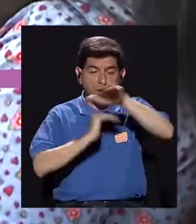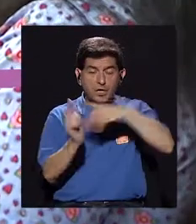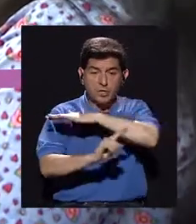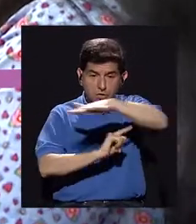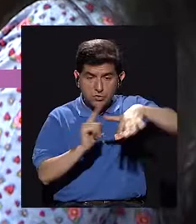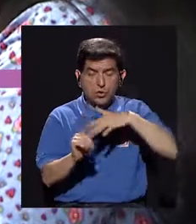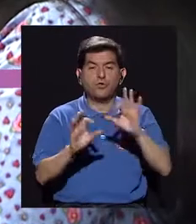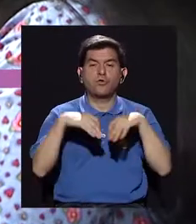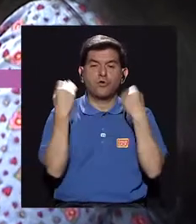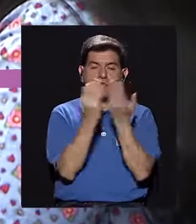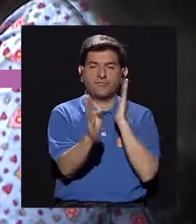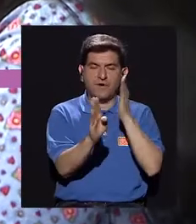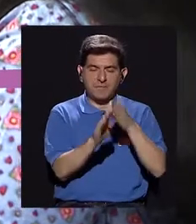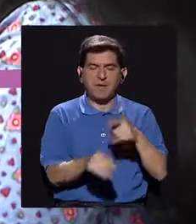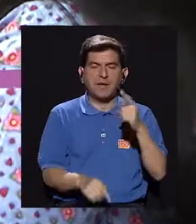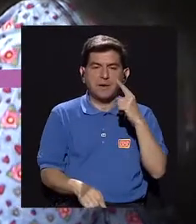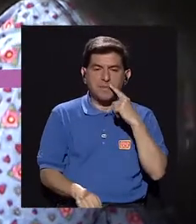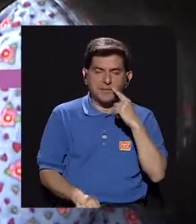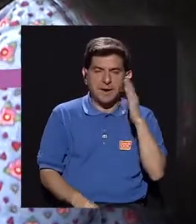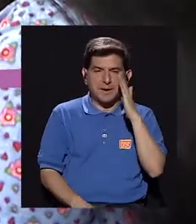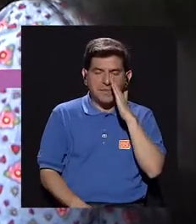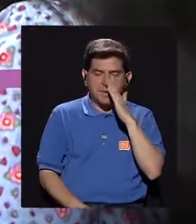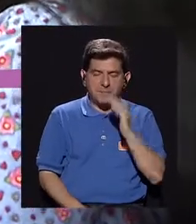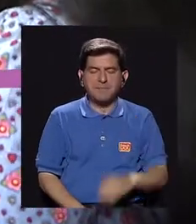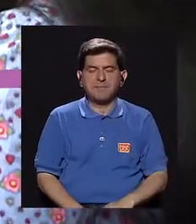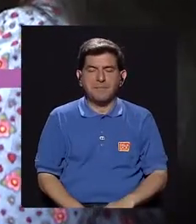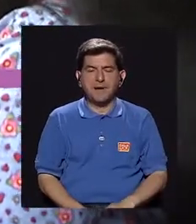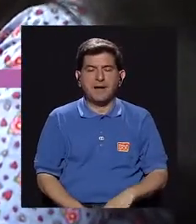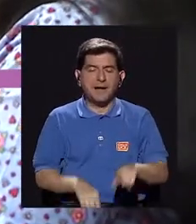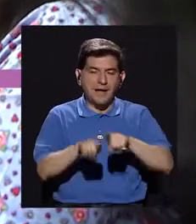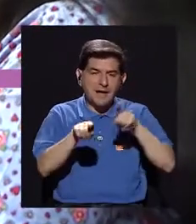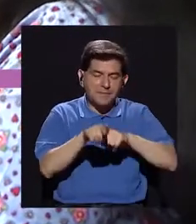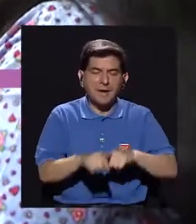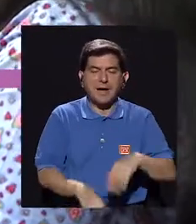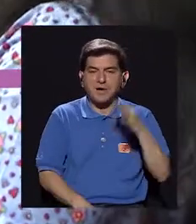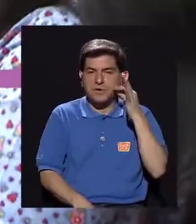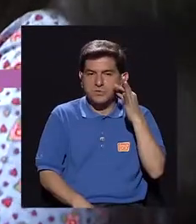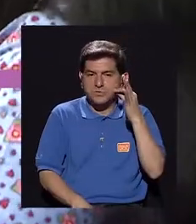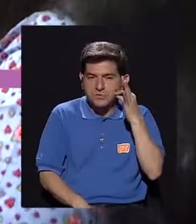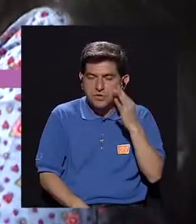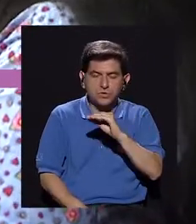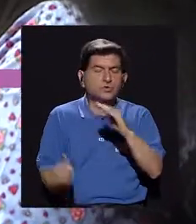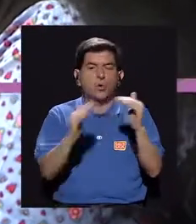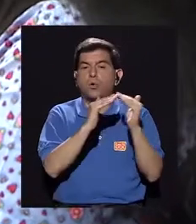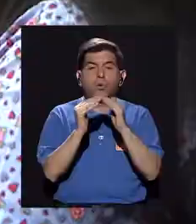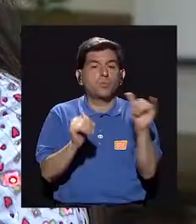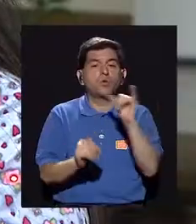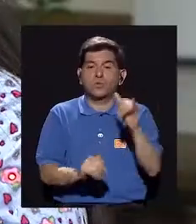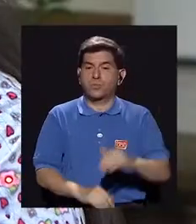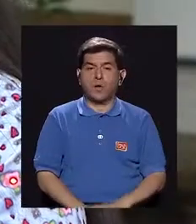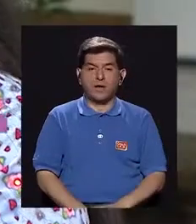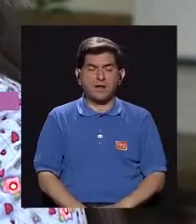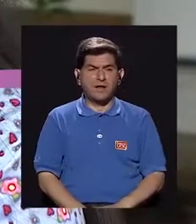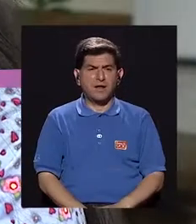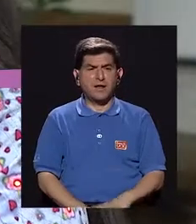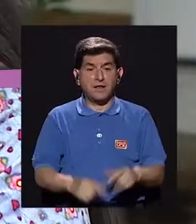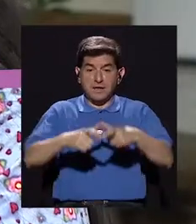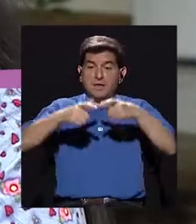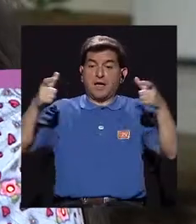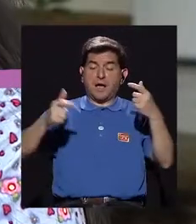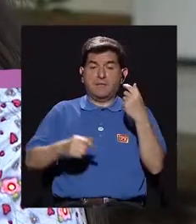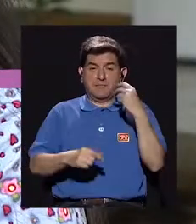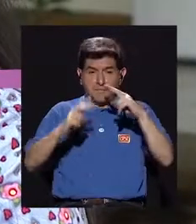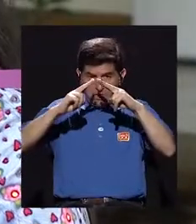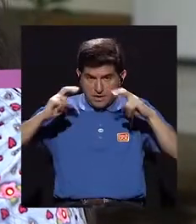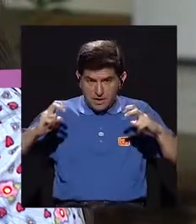su entorno es la familia directa, papá, mamá, hermanos, tíos o con quien la persona viva, pero también la comunidad. Y si lo vemos más